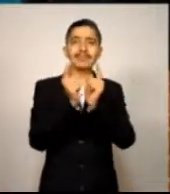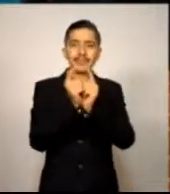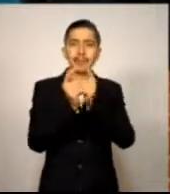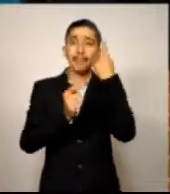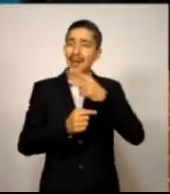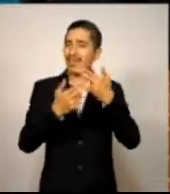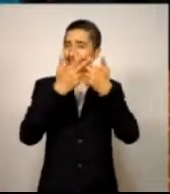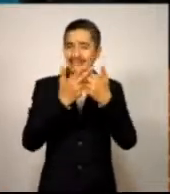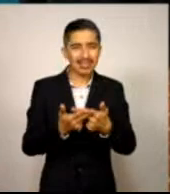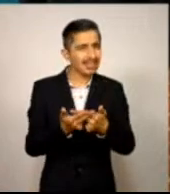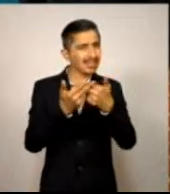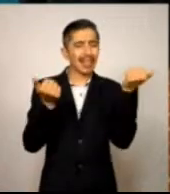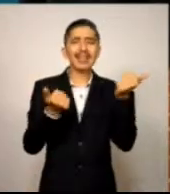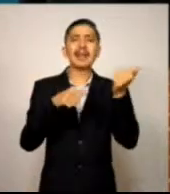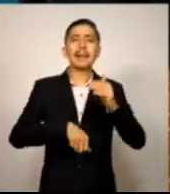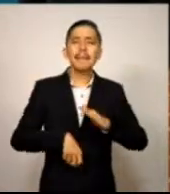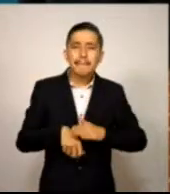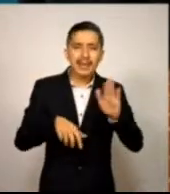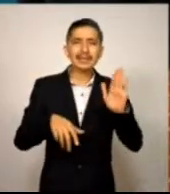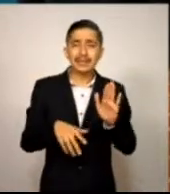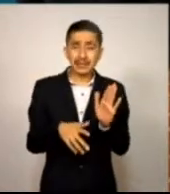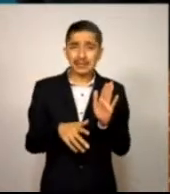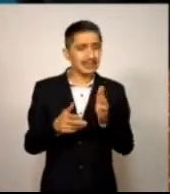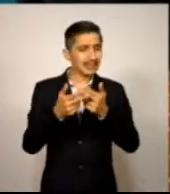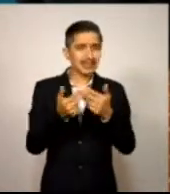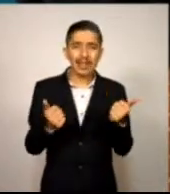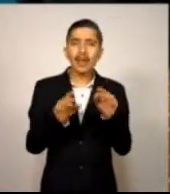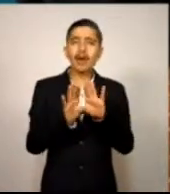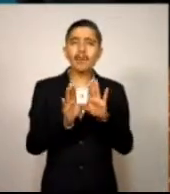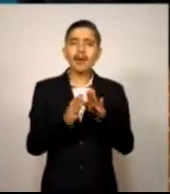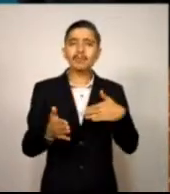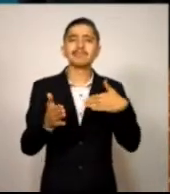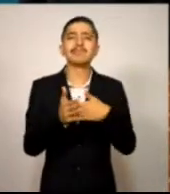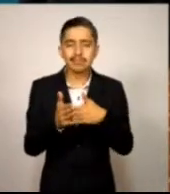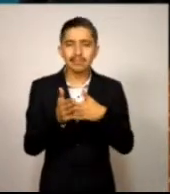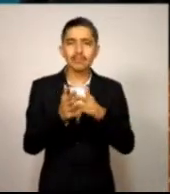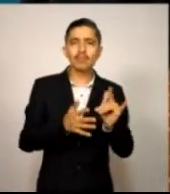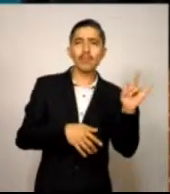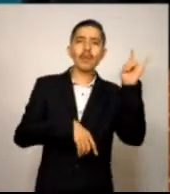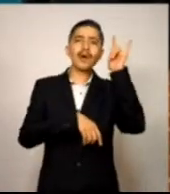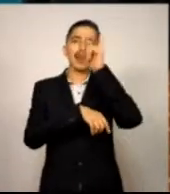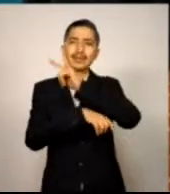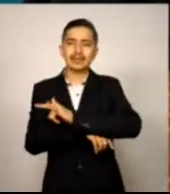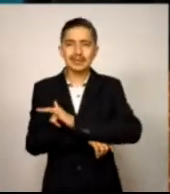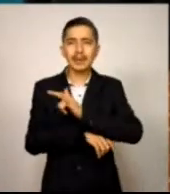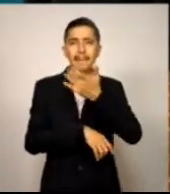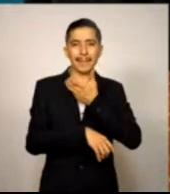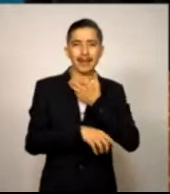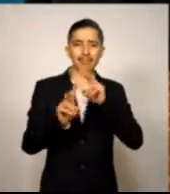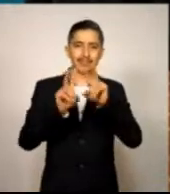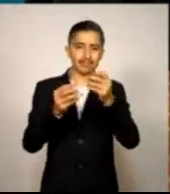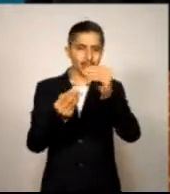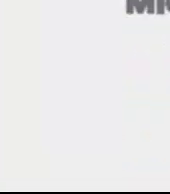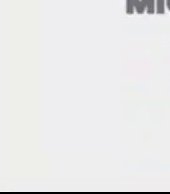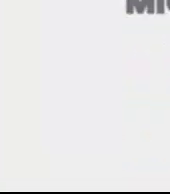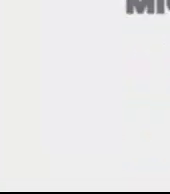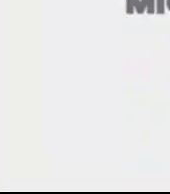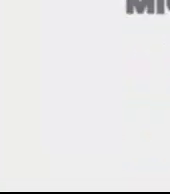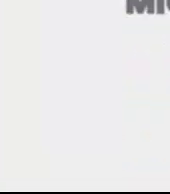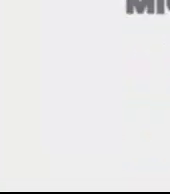nada ni nadie detenga el vuelo de las palomas mensajeras muchísimas gracias